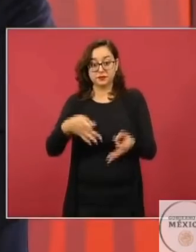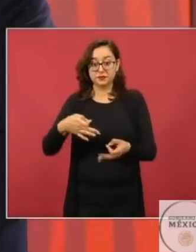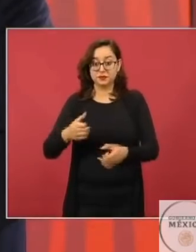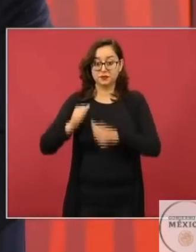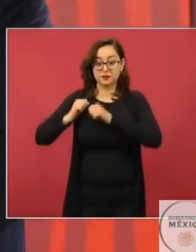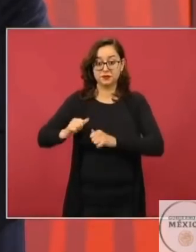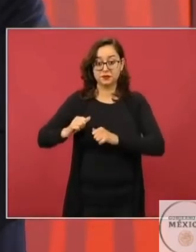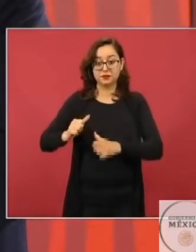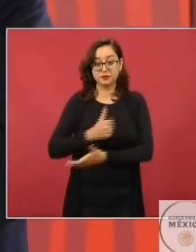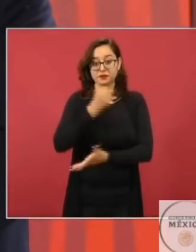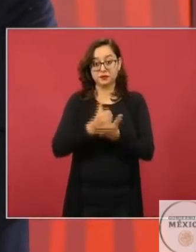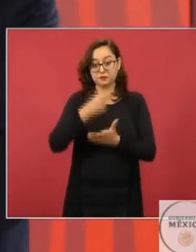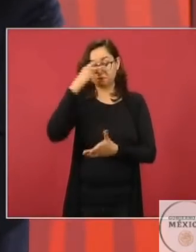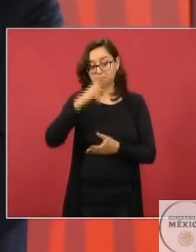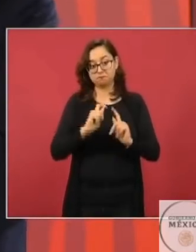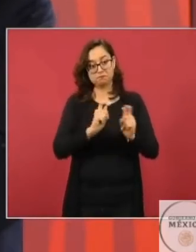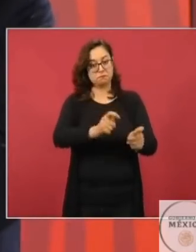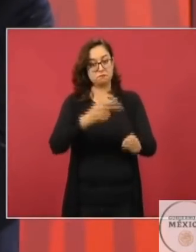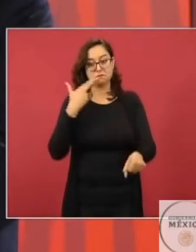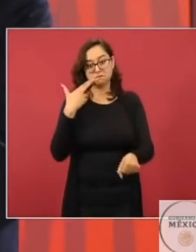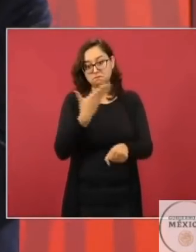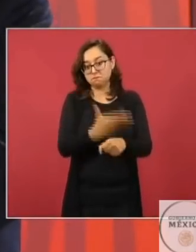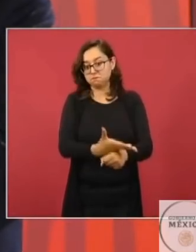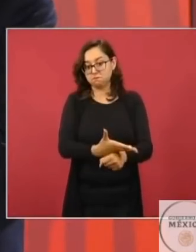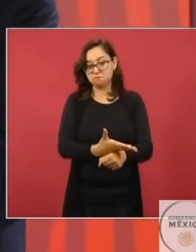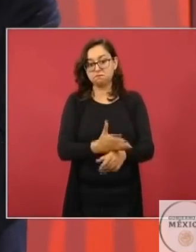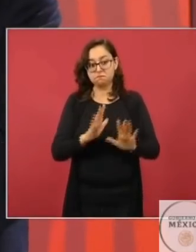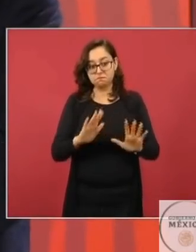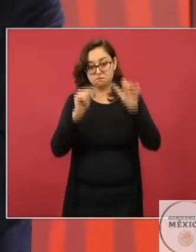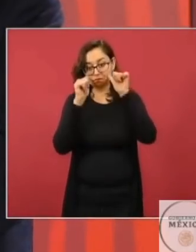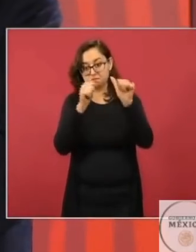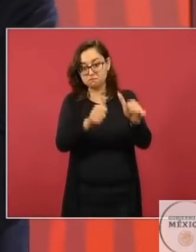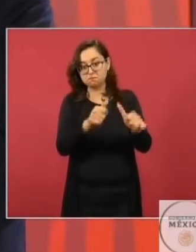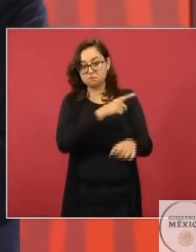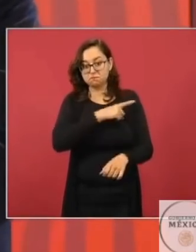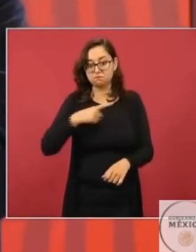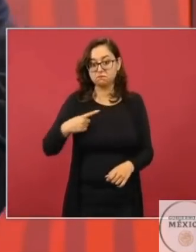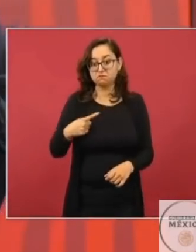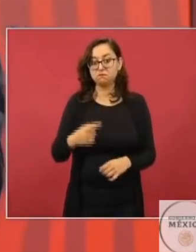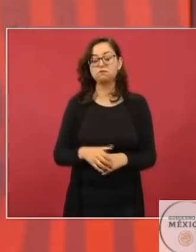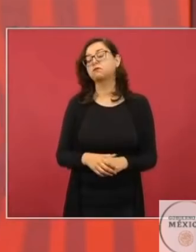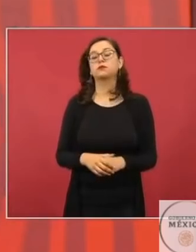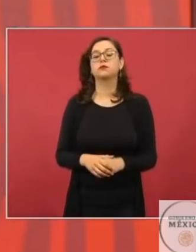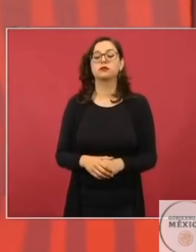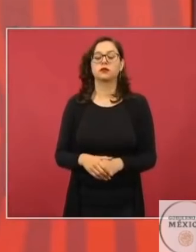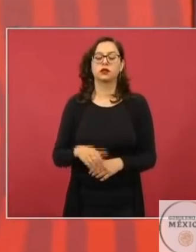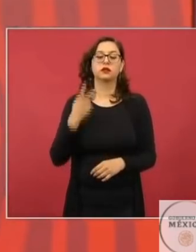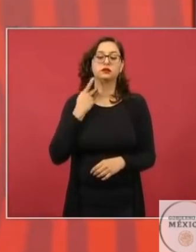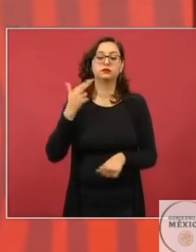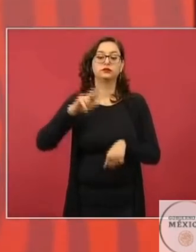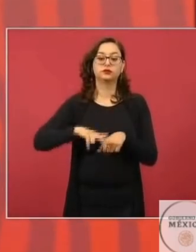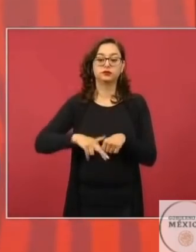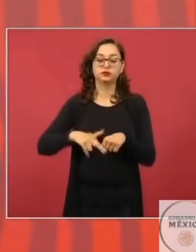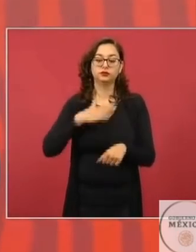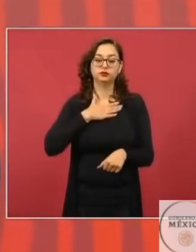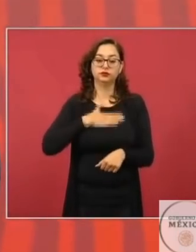este caso y ellos lo están atendiendo, la Procuraduría de Justicia